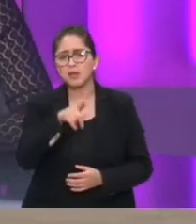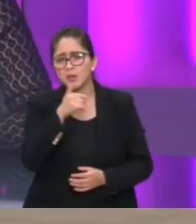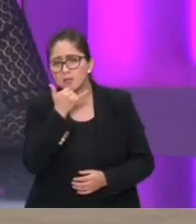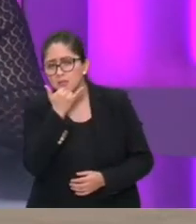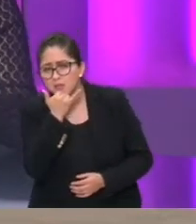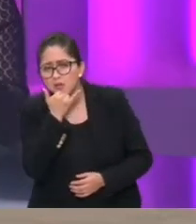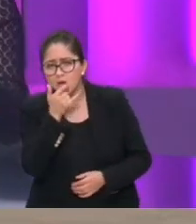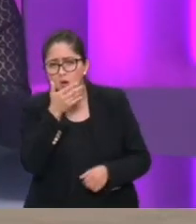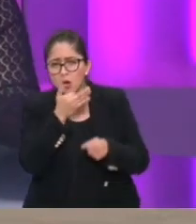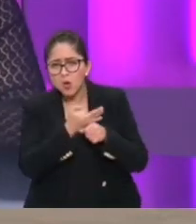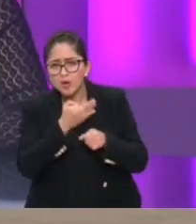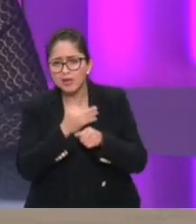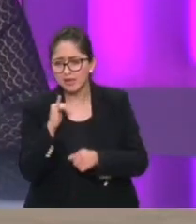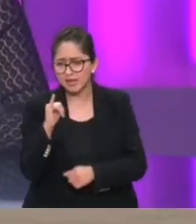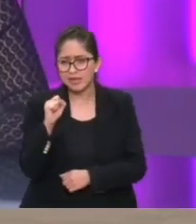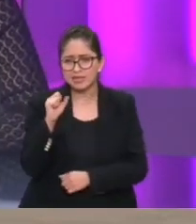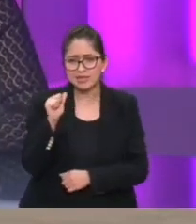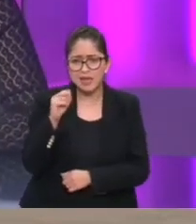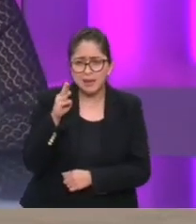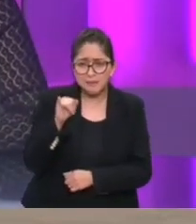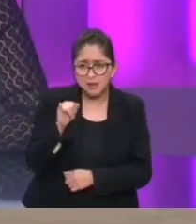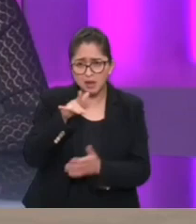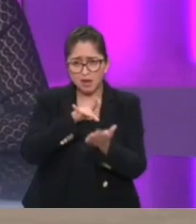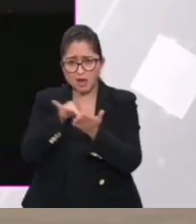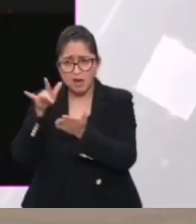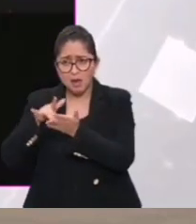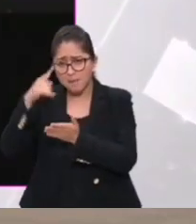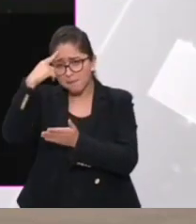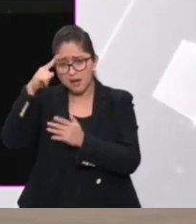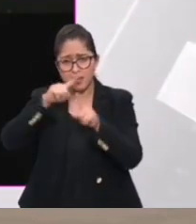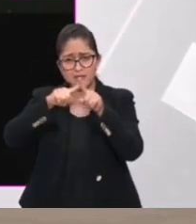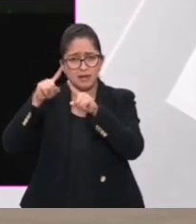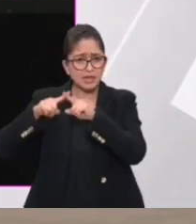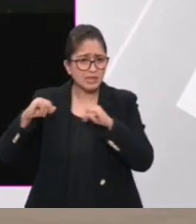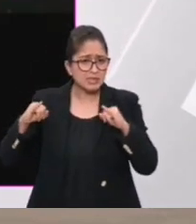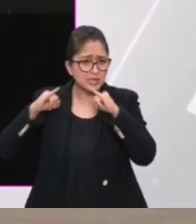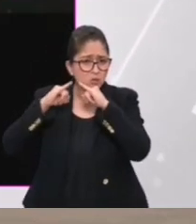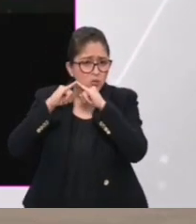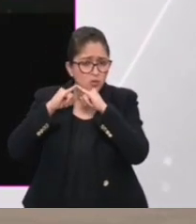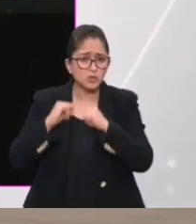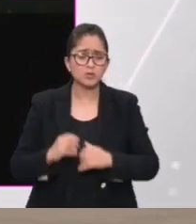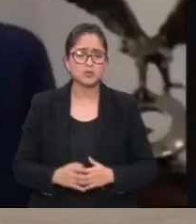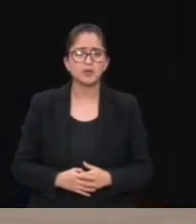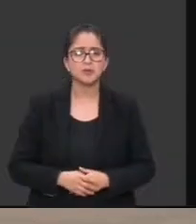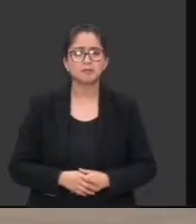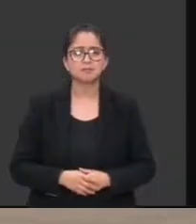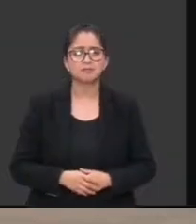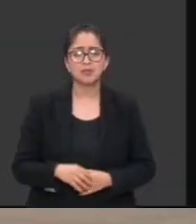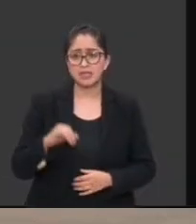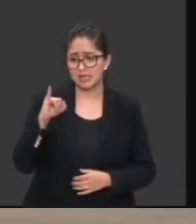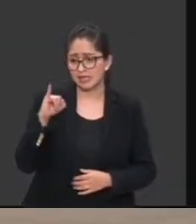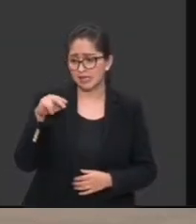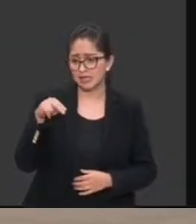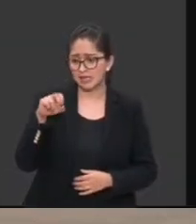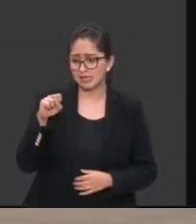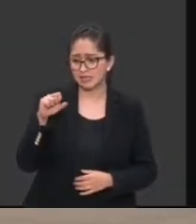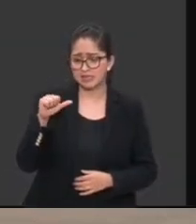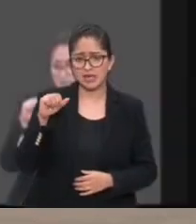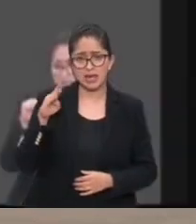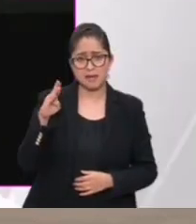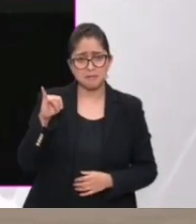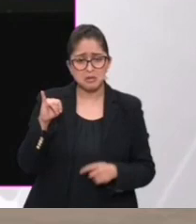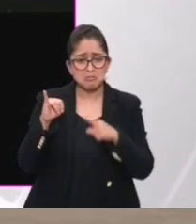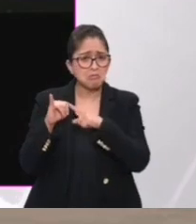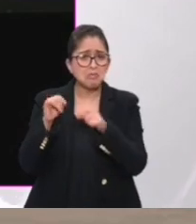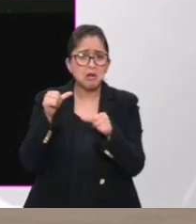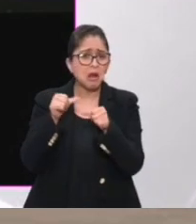entonces, bajo esta lógica de fortalecer todos los institutos públicos? No, por supuesto. El INSABI solamente son letras. Es una